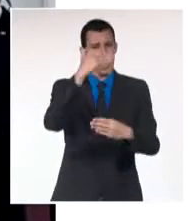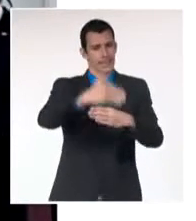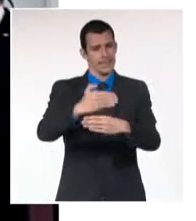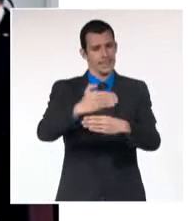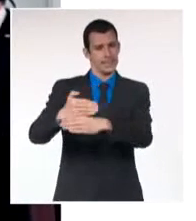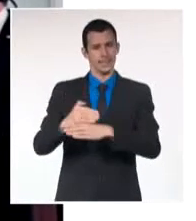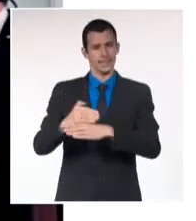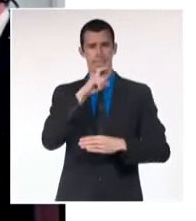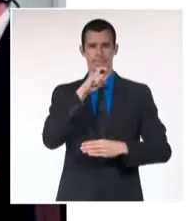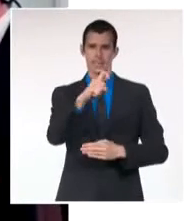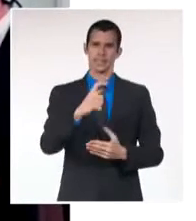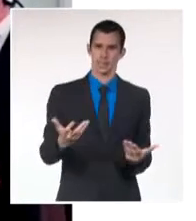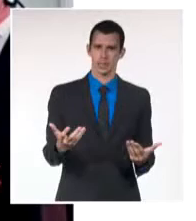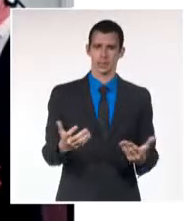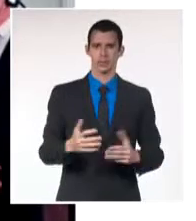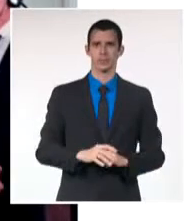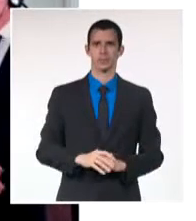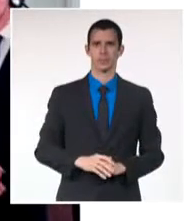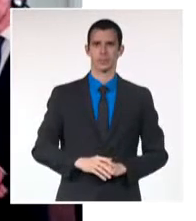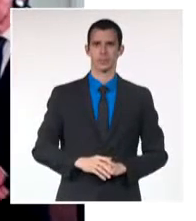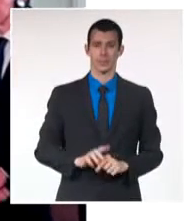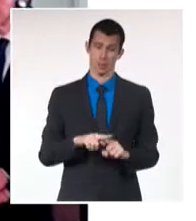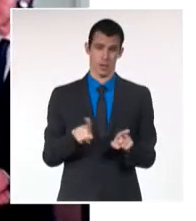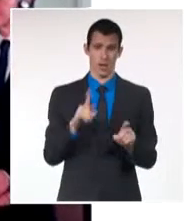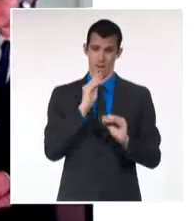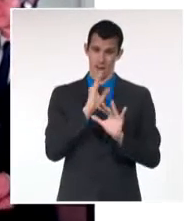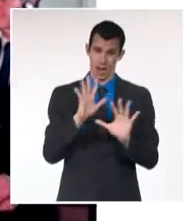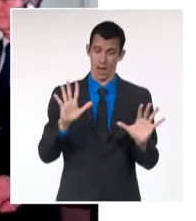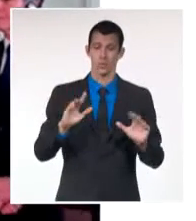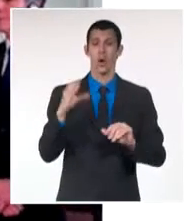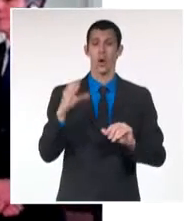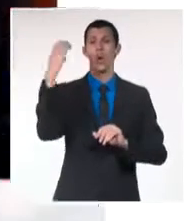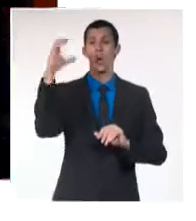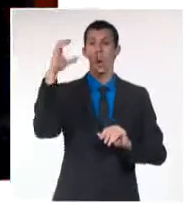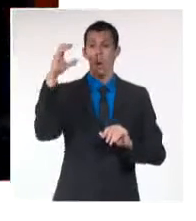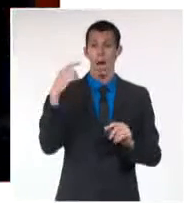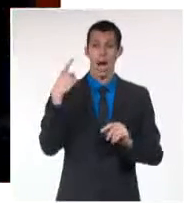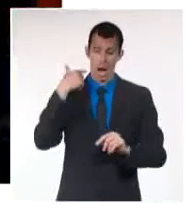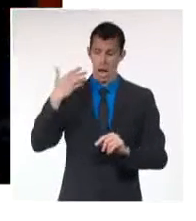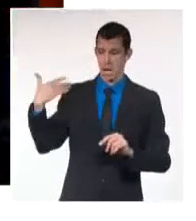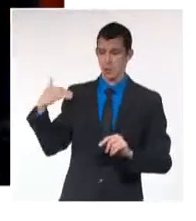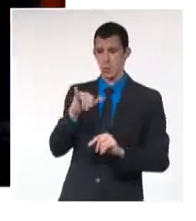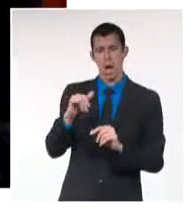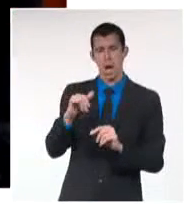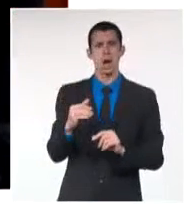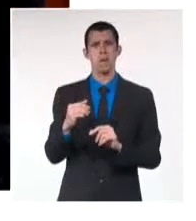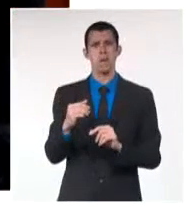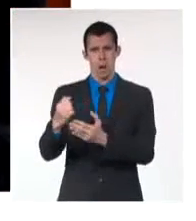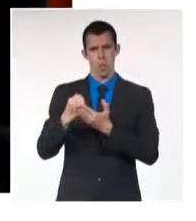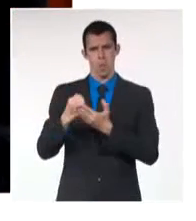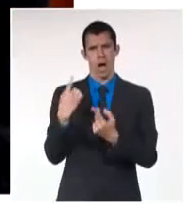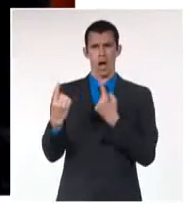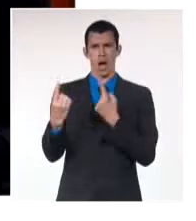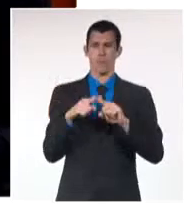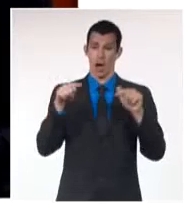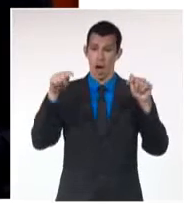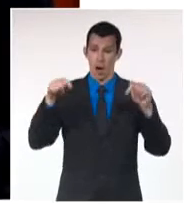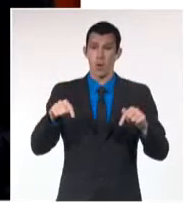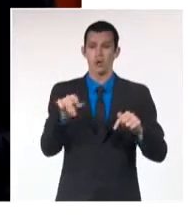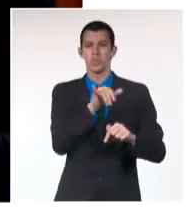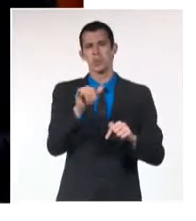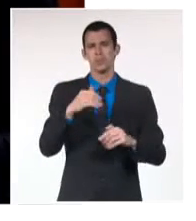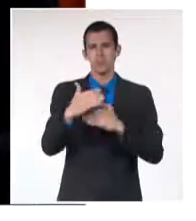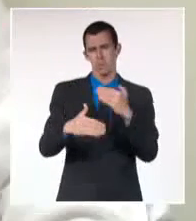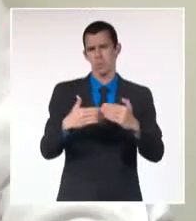las autoridades actuales que representan la voluntad del pueblo colombiano han explicado por qué Cuba, primero Cuba ha sido un